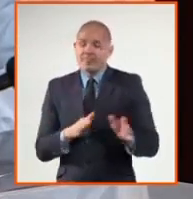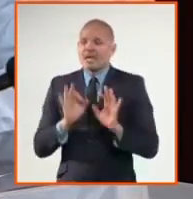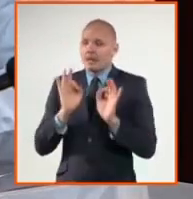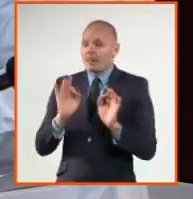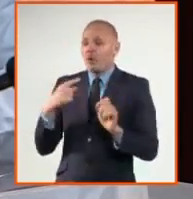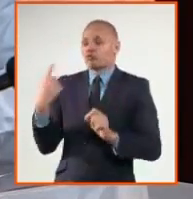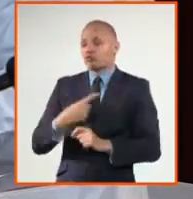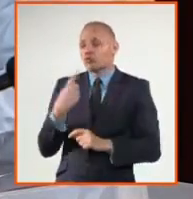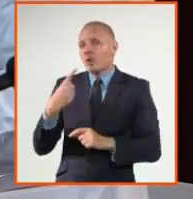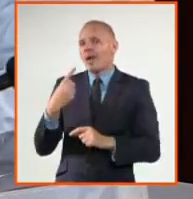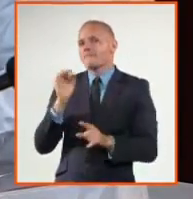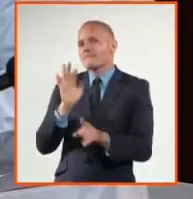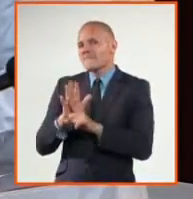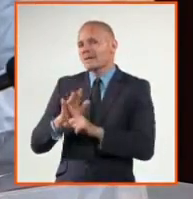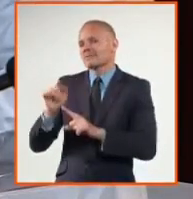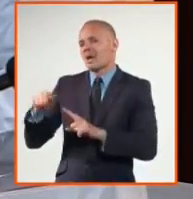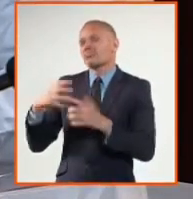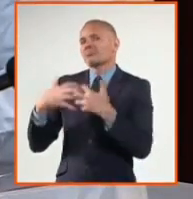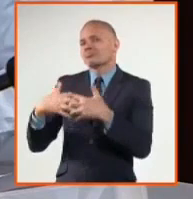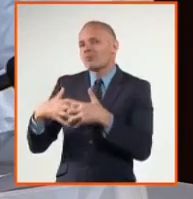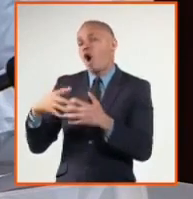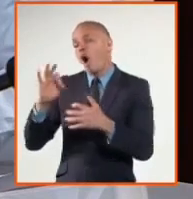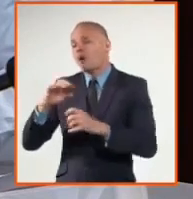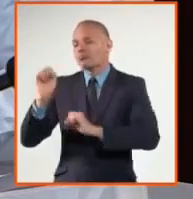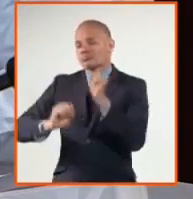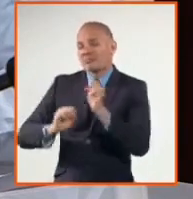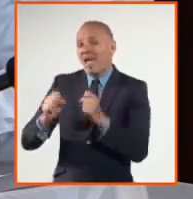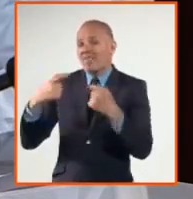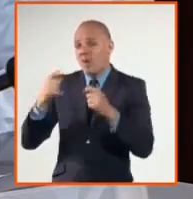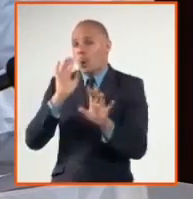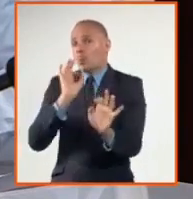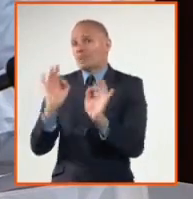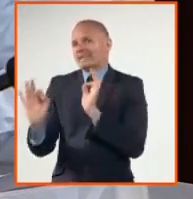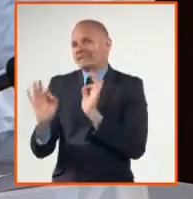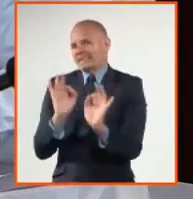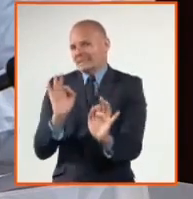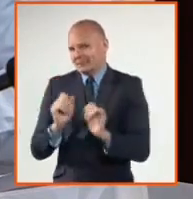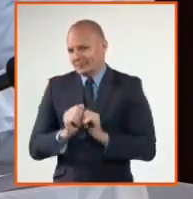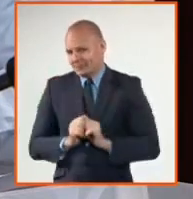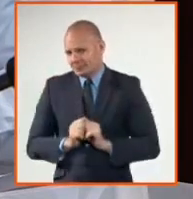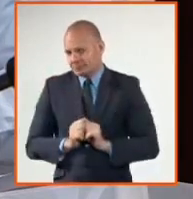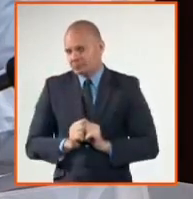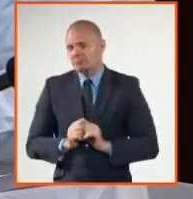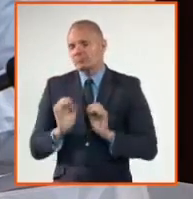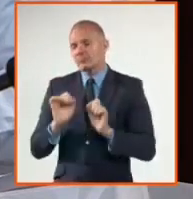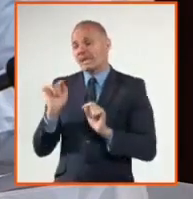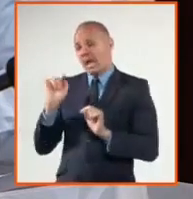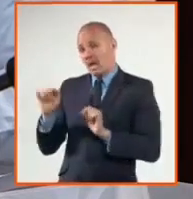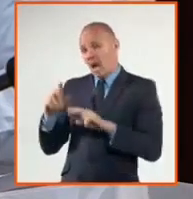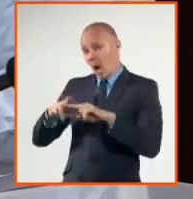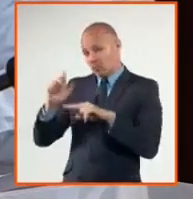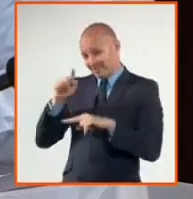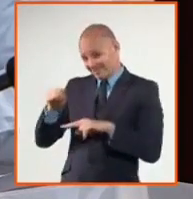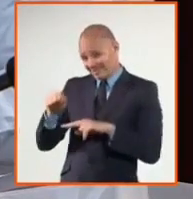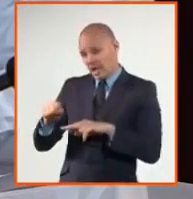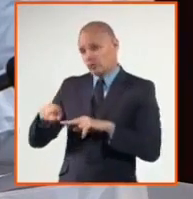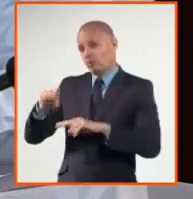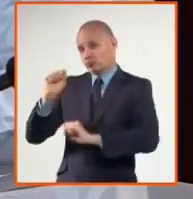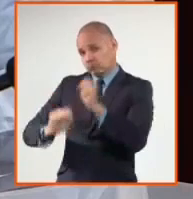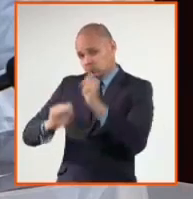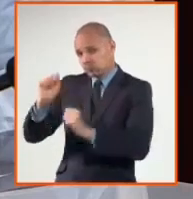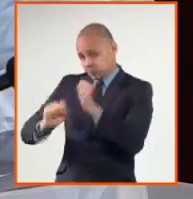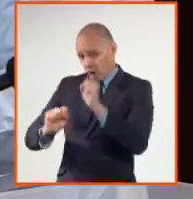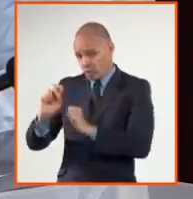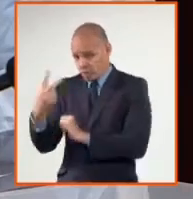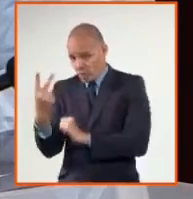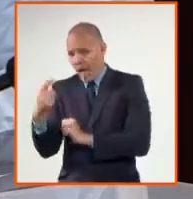las intervenciones la turbina estas turbinas se encuentra en fase de asimilación por parte de la operación y